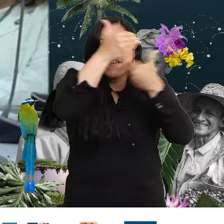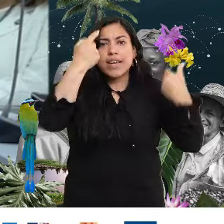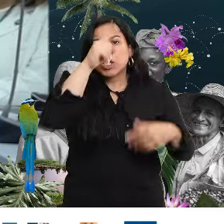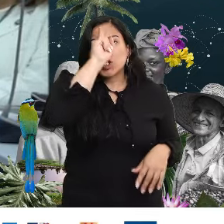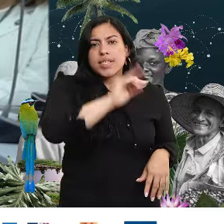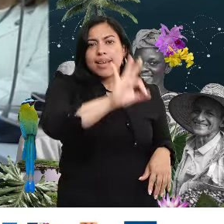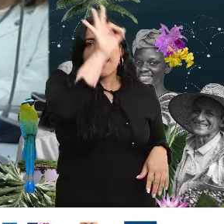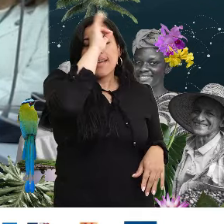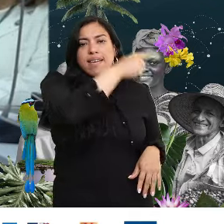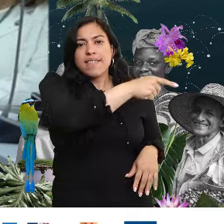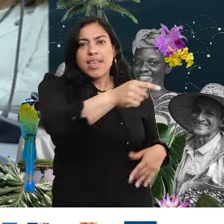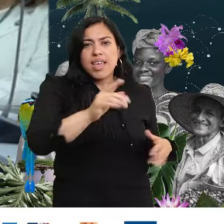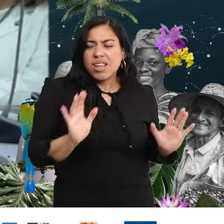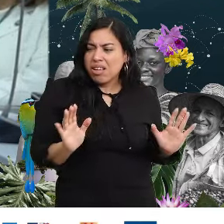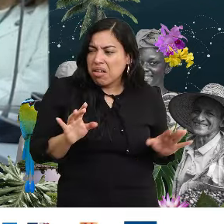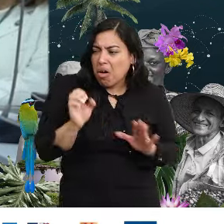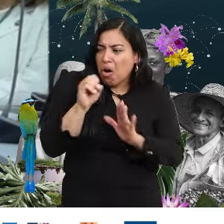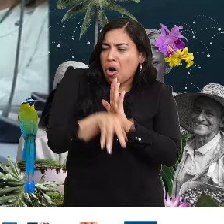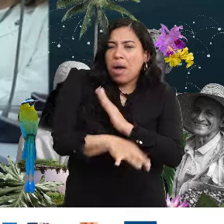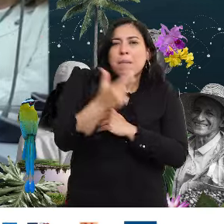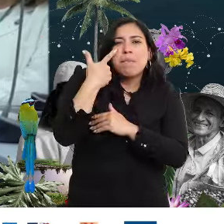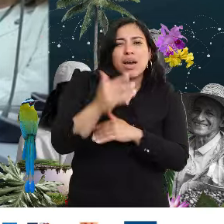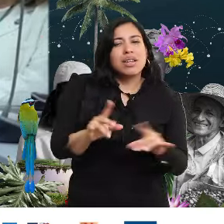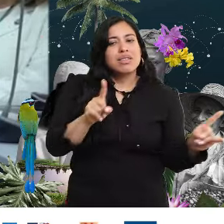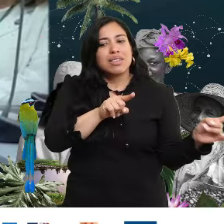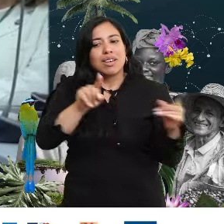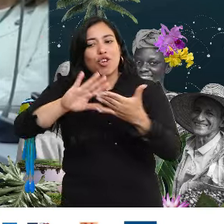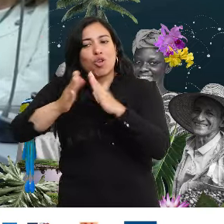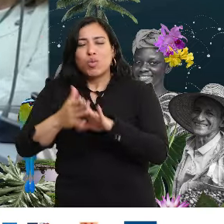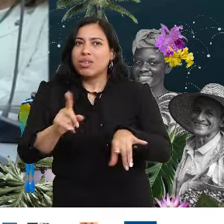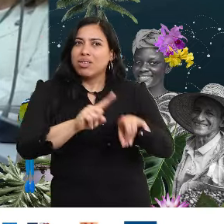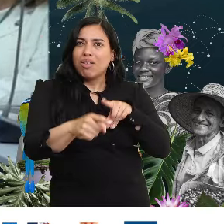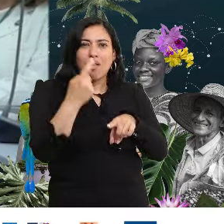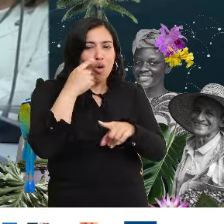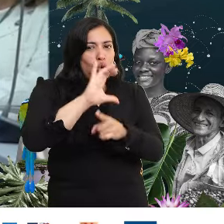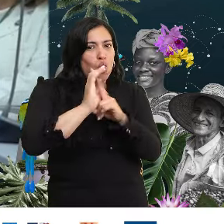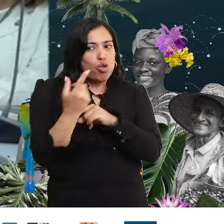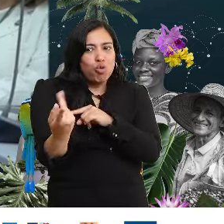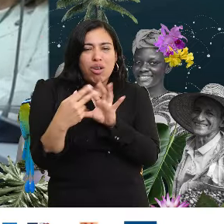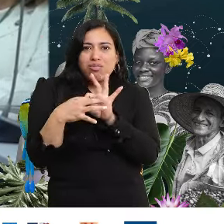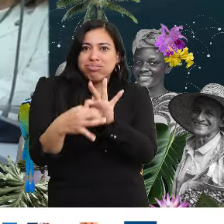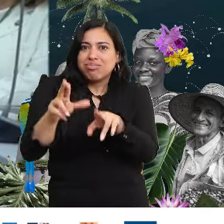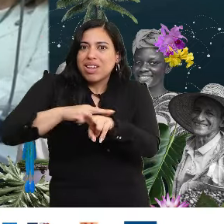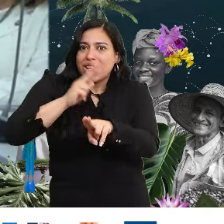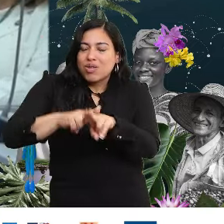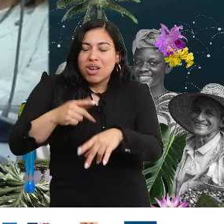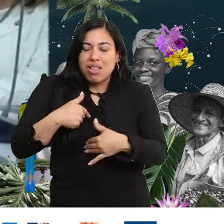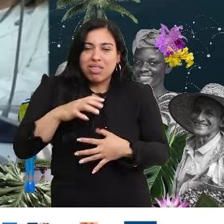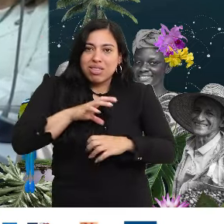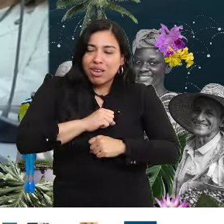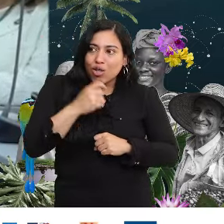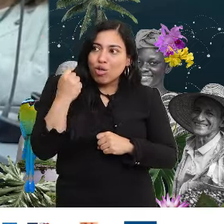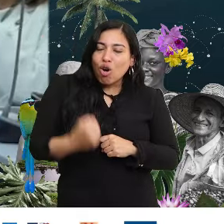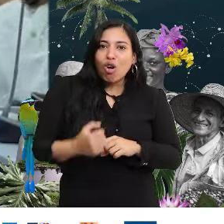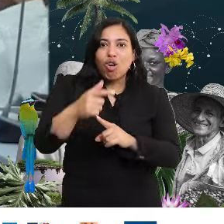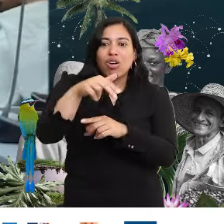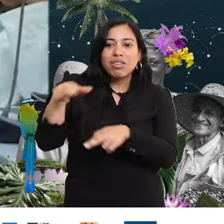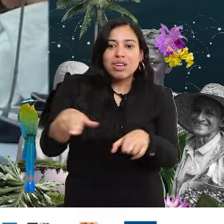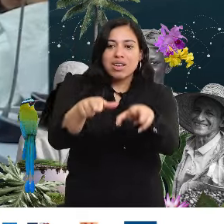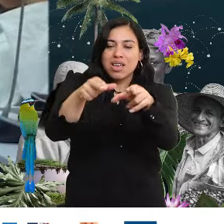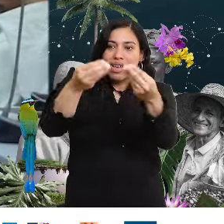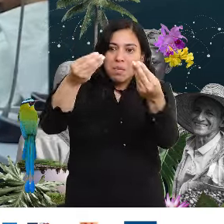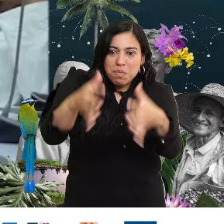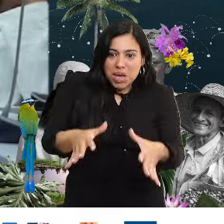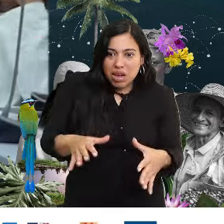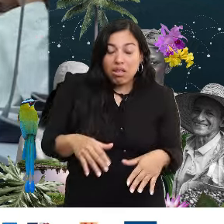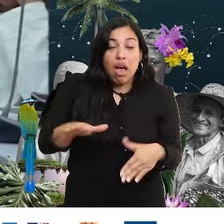significativo, pero se muestra la relación biocultural que había allí y la pérdida que fue de algo que cambió